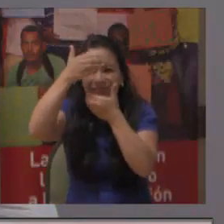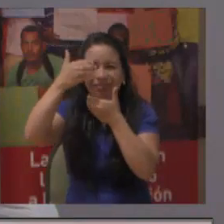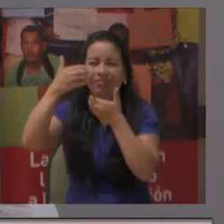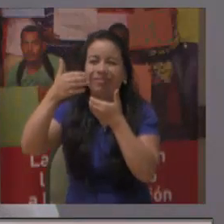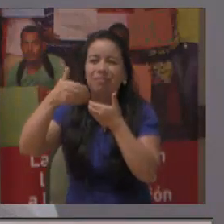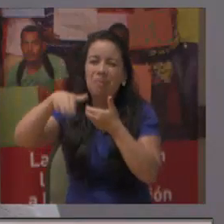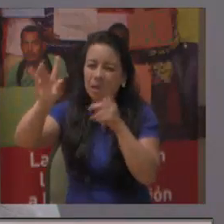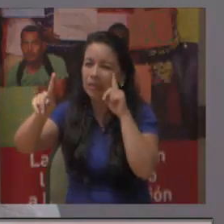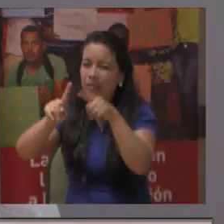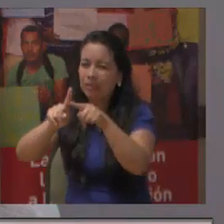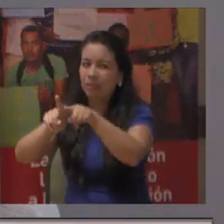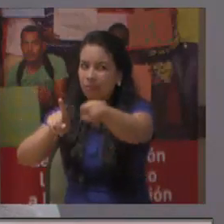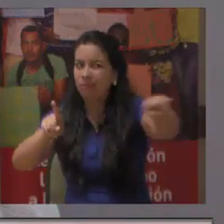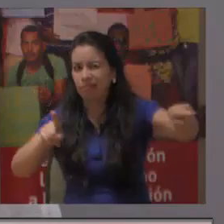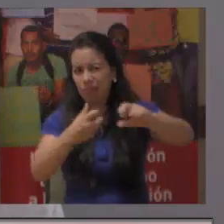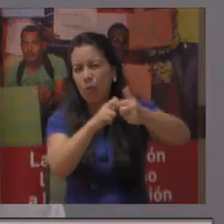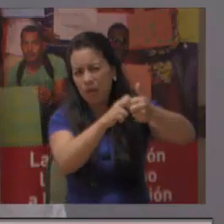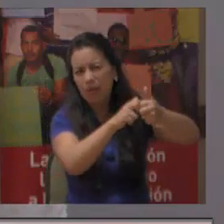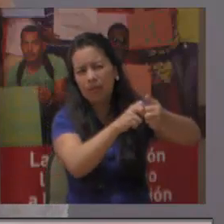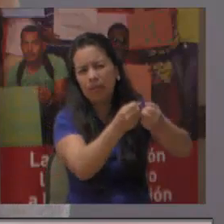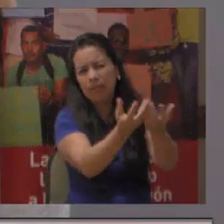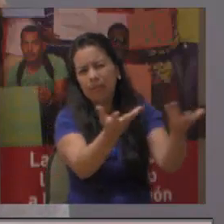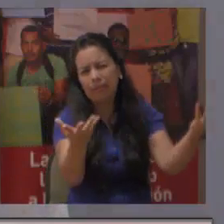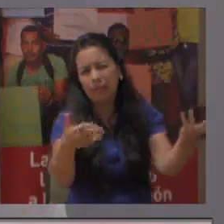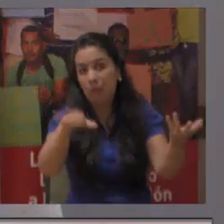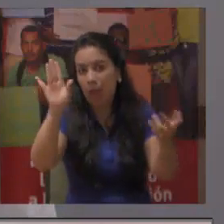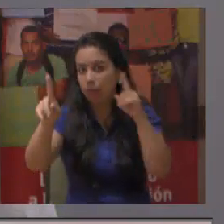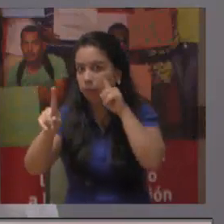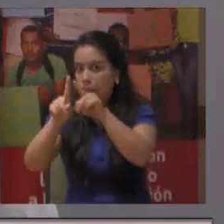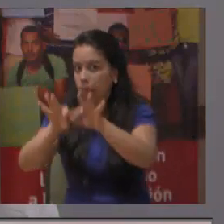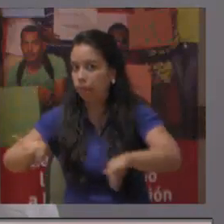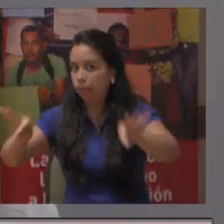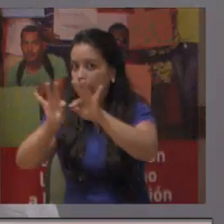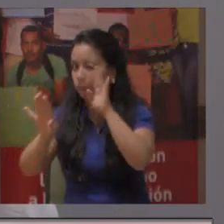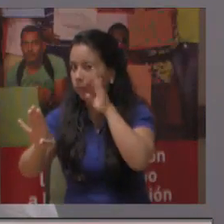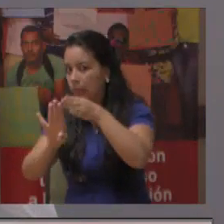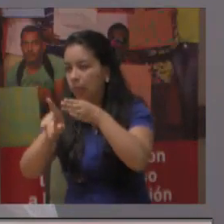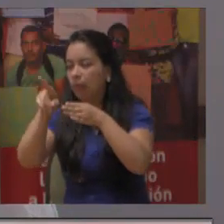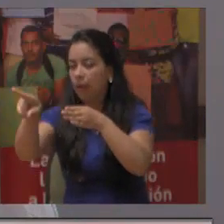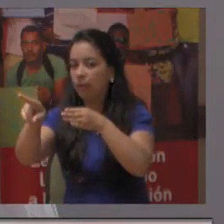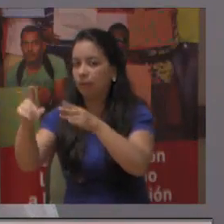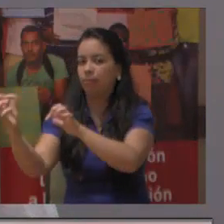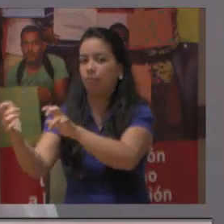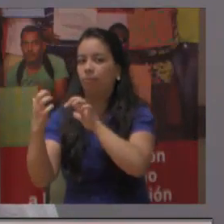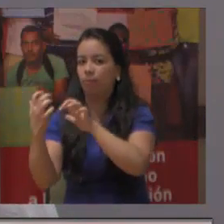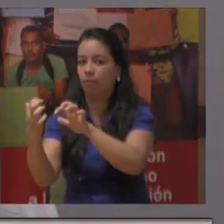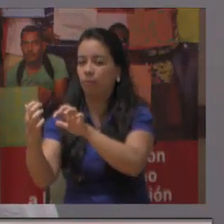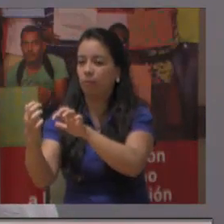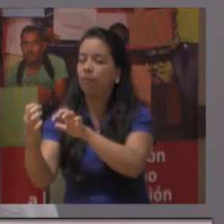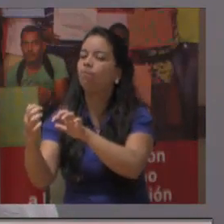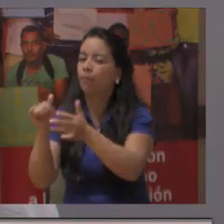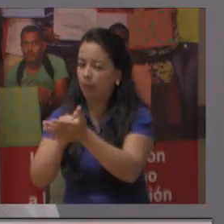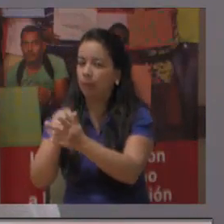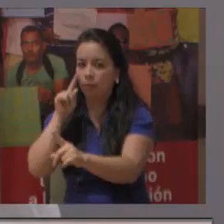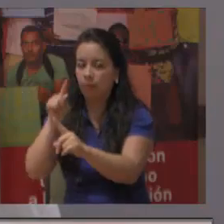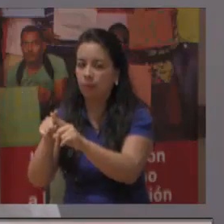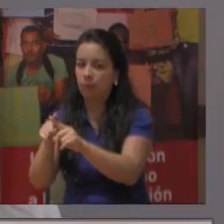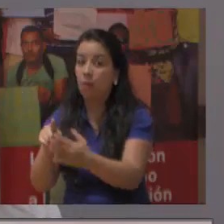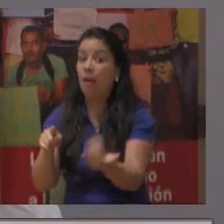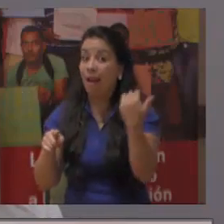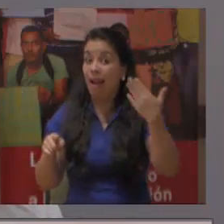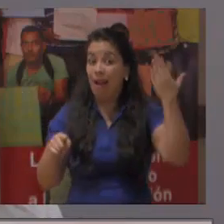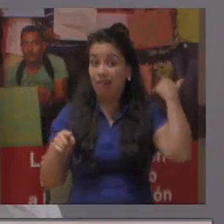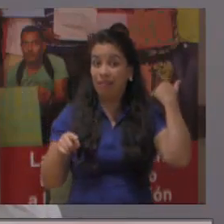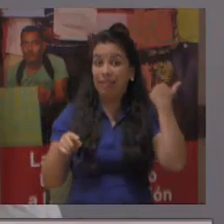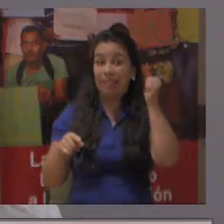conflictos por resolver. El país que hoy tenemos es muy distinto al que teníamos